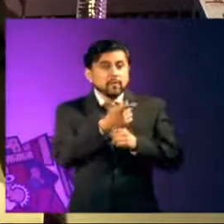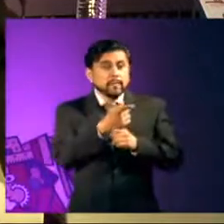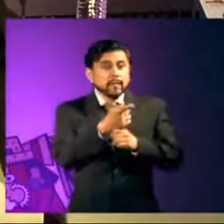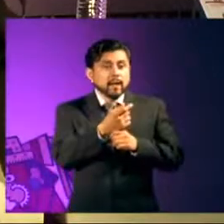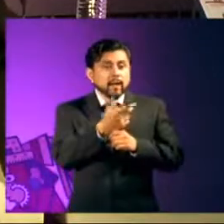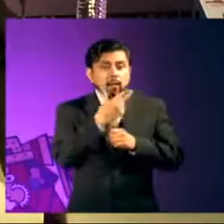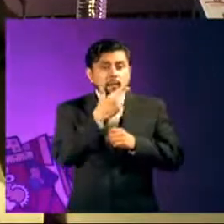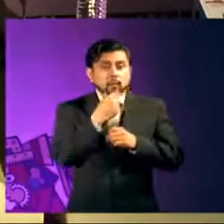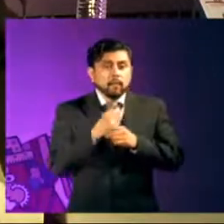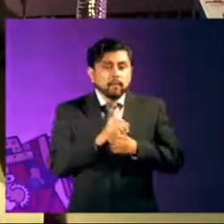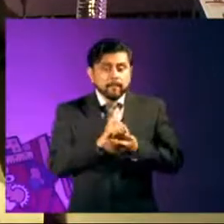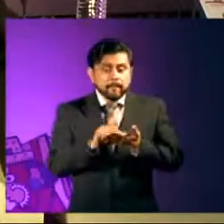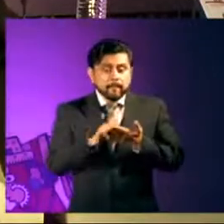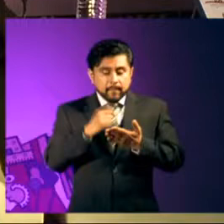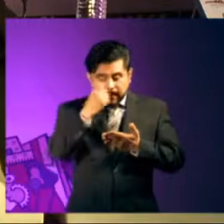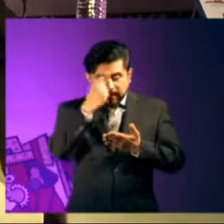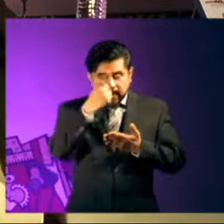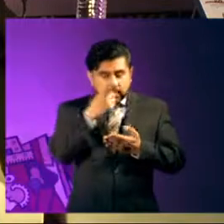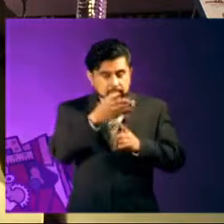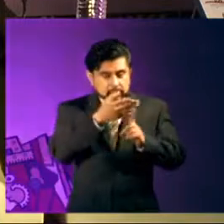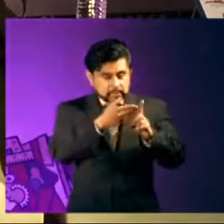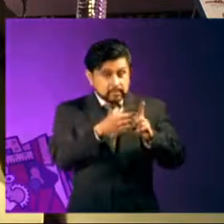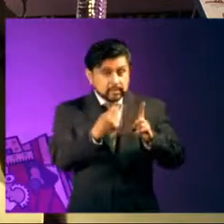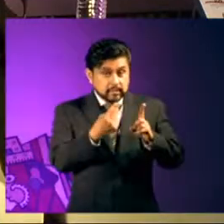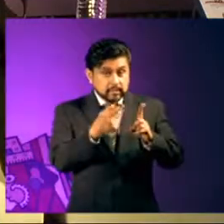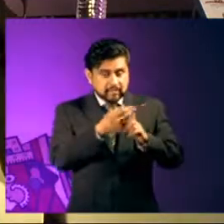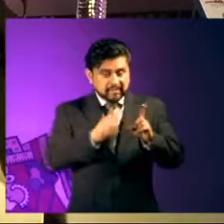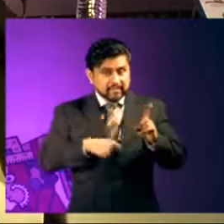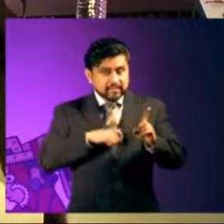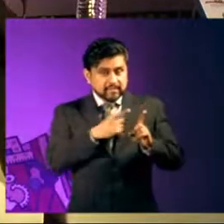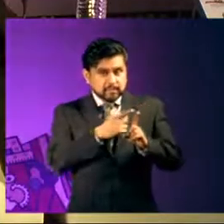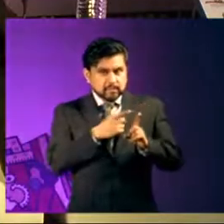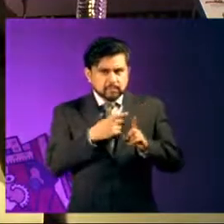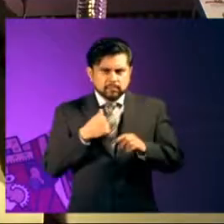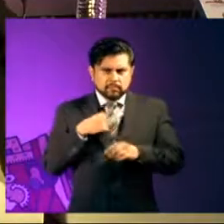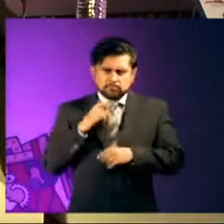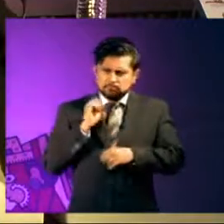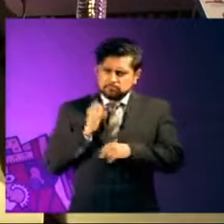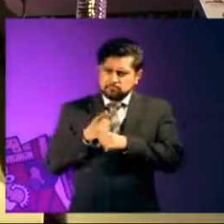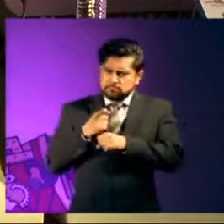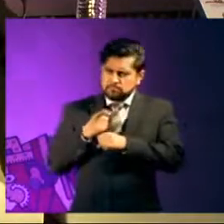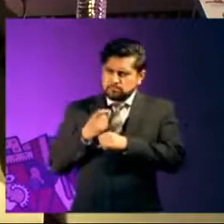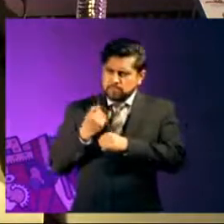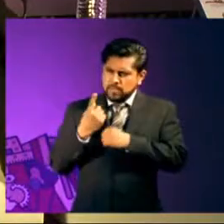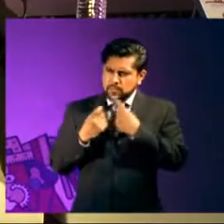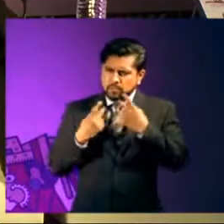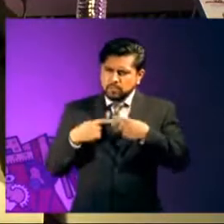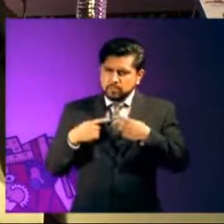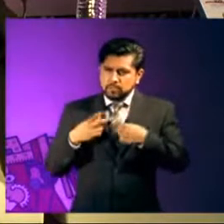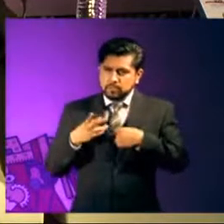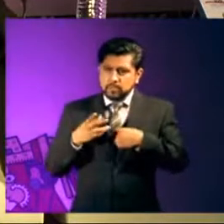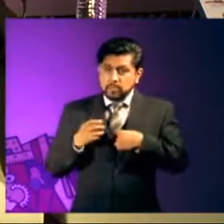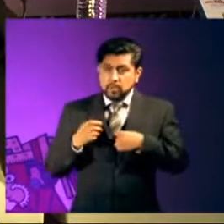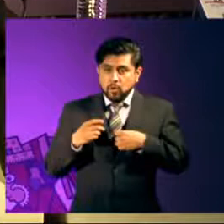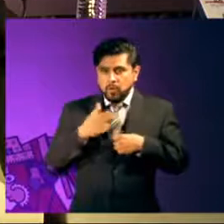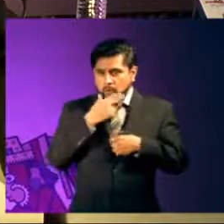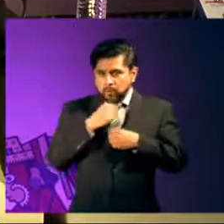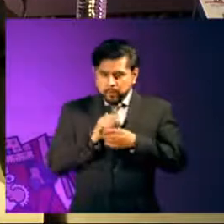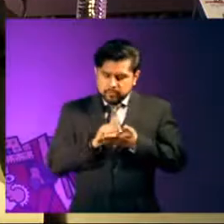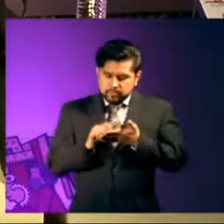hombre y entonces yo empecé a ver en mi generación gente por ejemplo de escritores